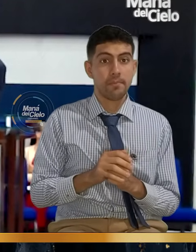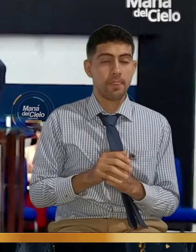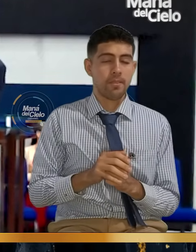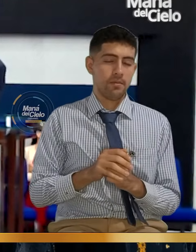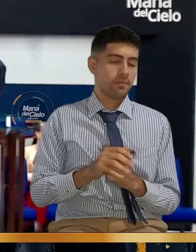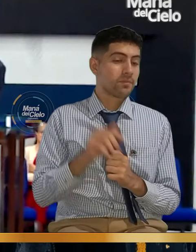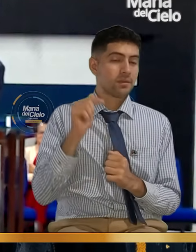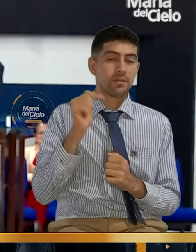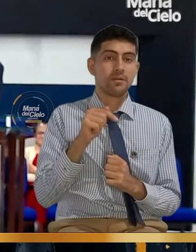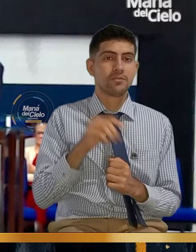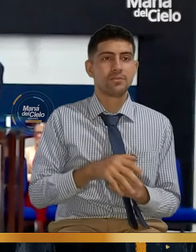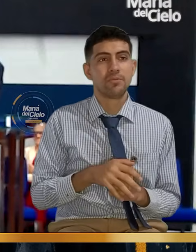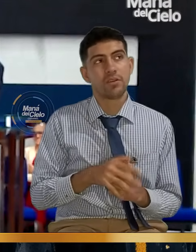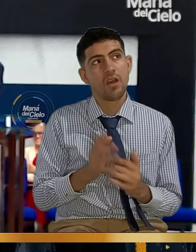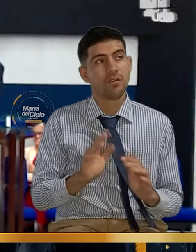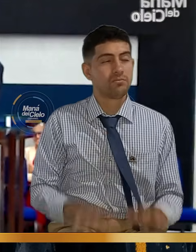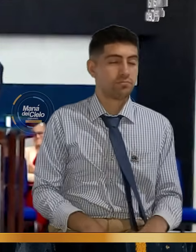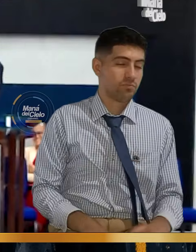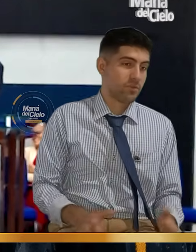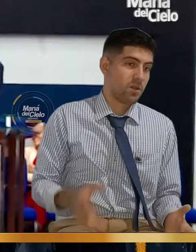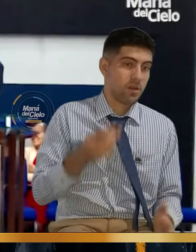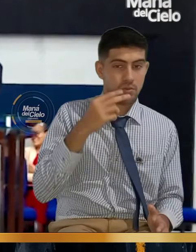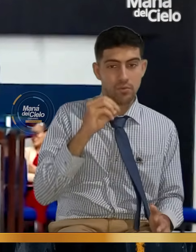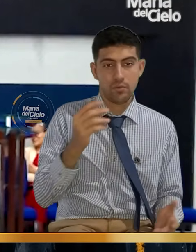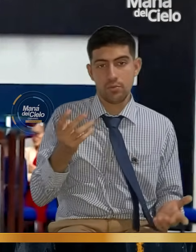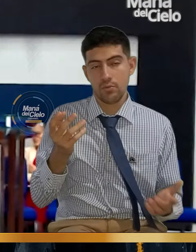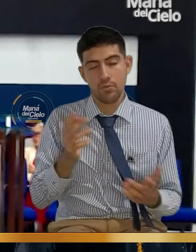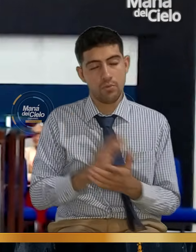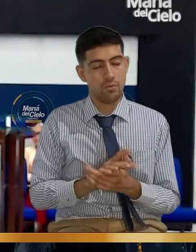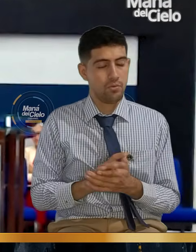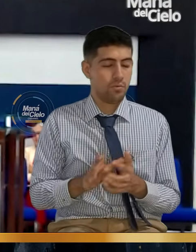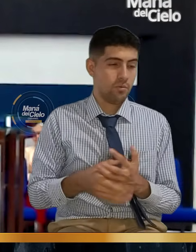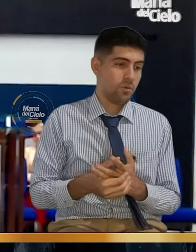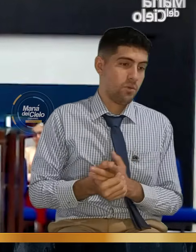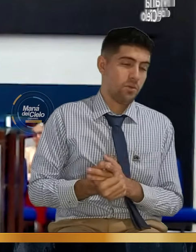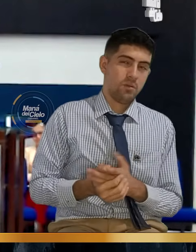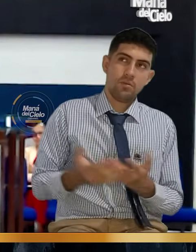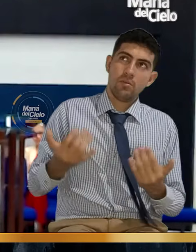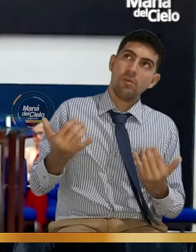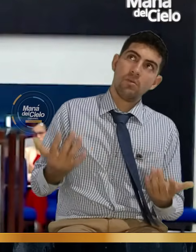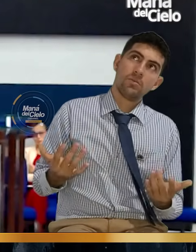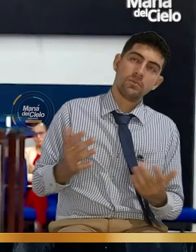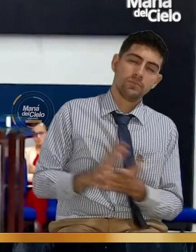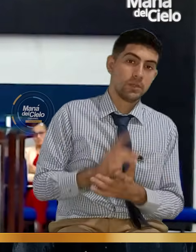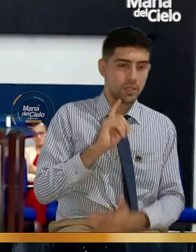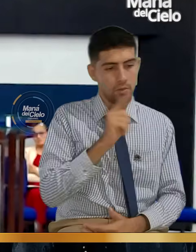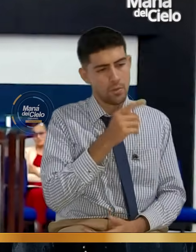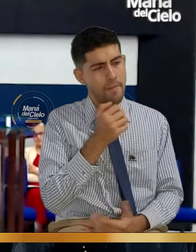mismo se acostó con ella. Y qué tremendo problemón. Porque cuando uno acelera las cosas de Dios, se puede meter